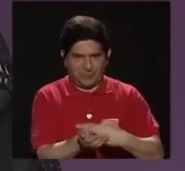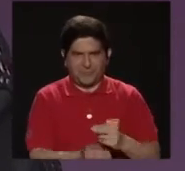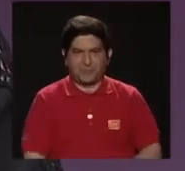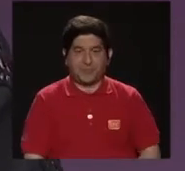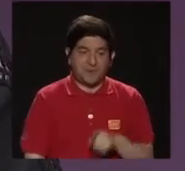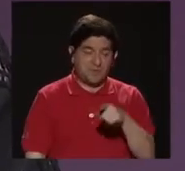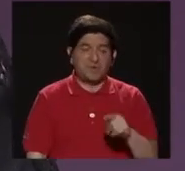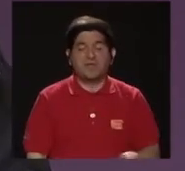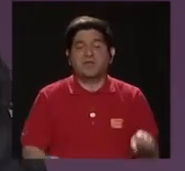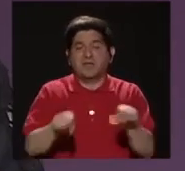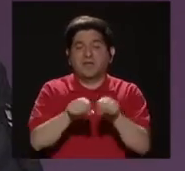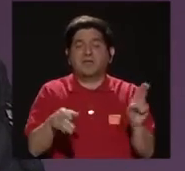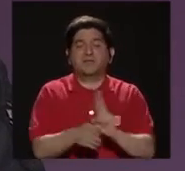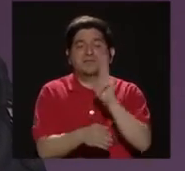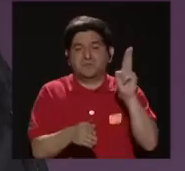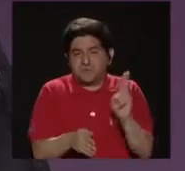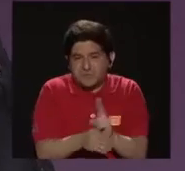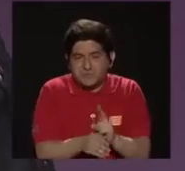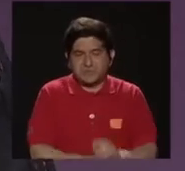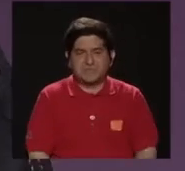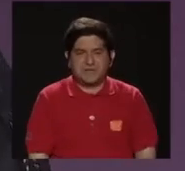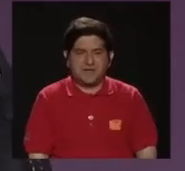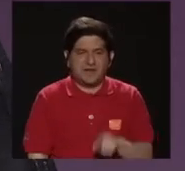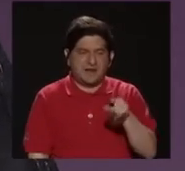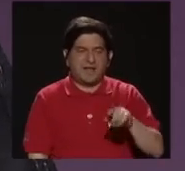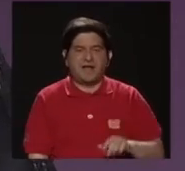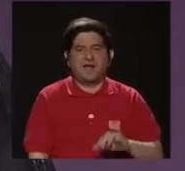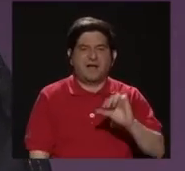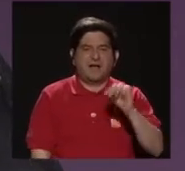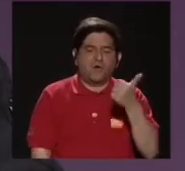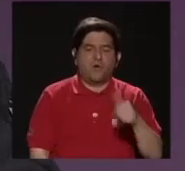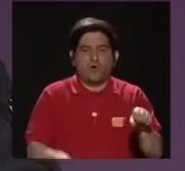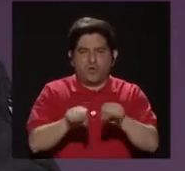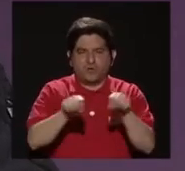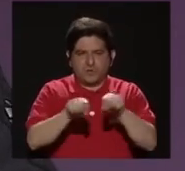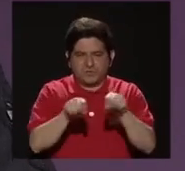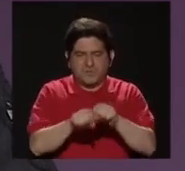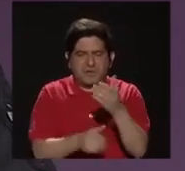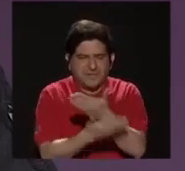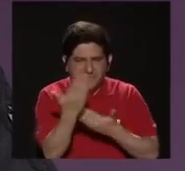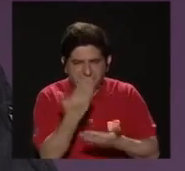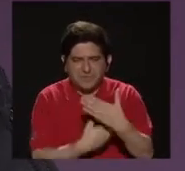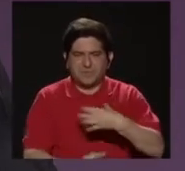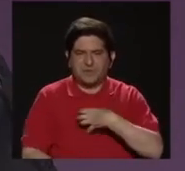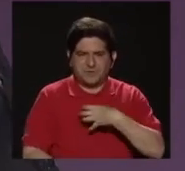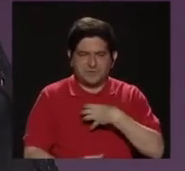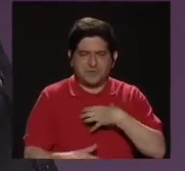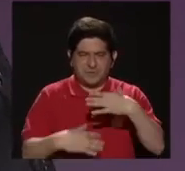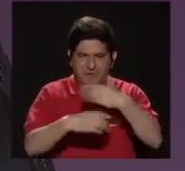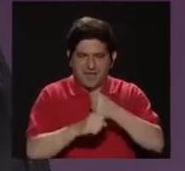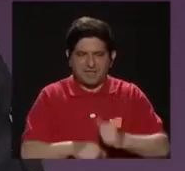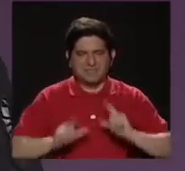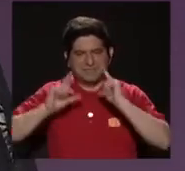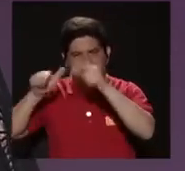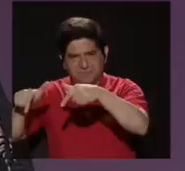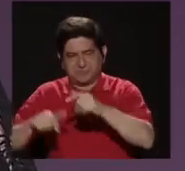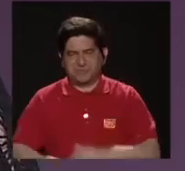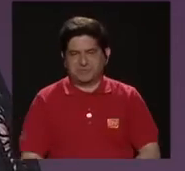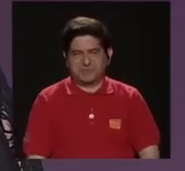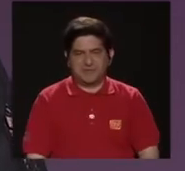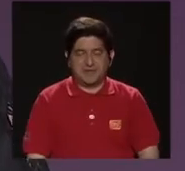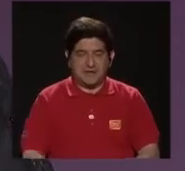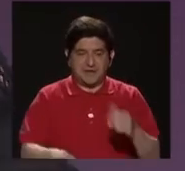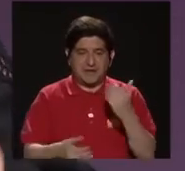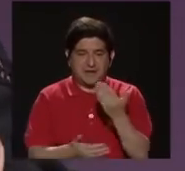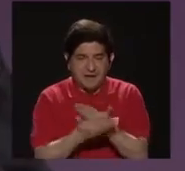ponerse esos zapatos que ella usa ahí, tuvo que botar los zapatos que ella había hecho con sus propias manos. Los zapatos